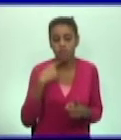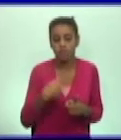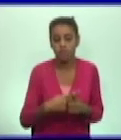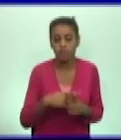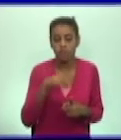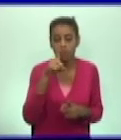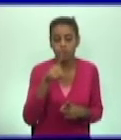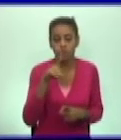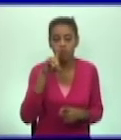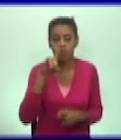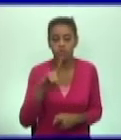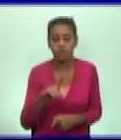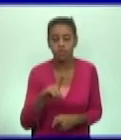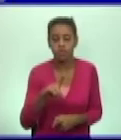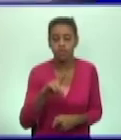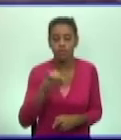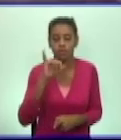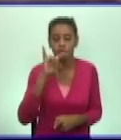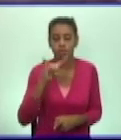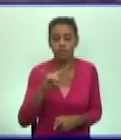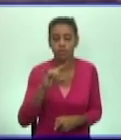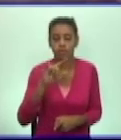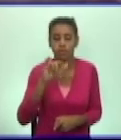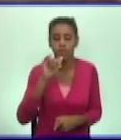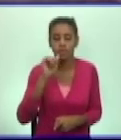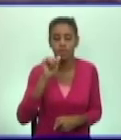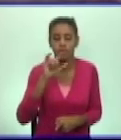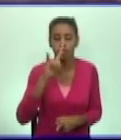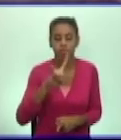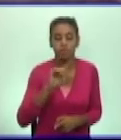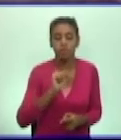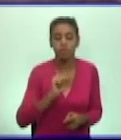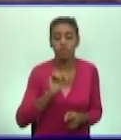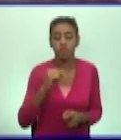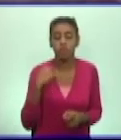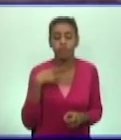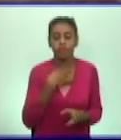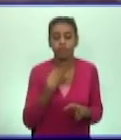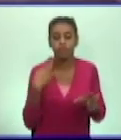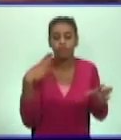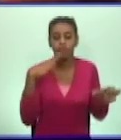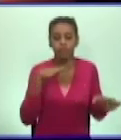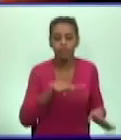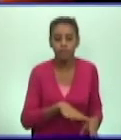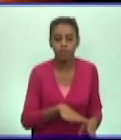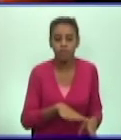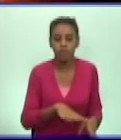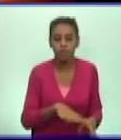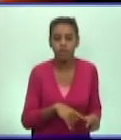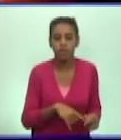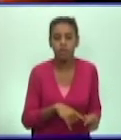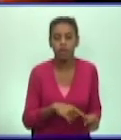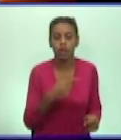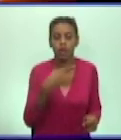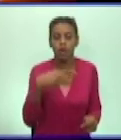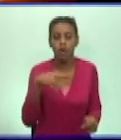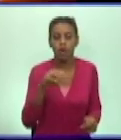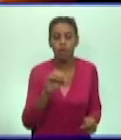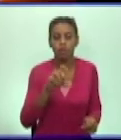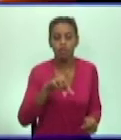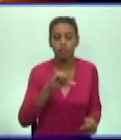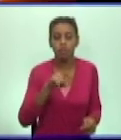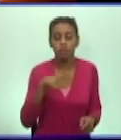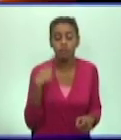septiembre de 1969 fallece Ho Chi Minh. En medio de esa lucha en contra de esa agresión imperialista, pues va a